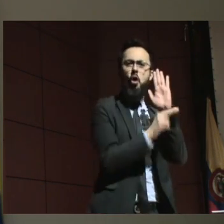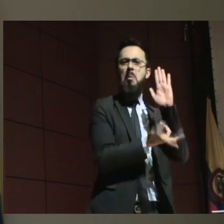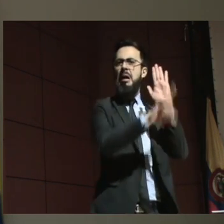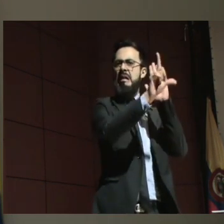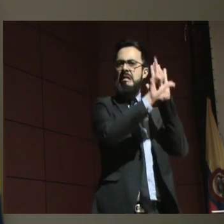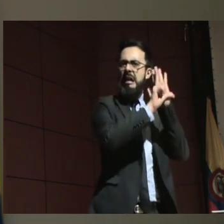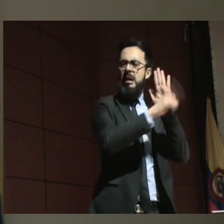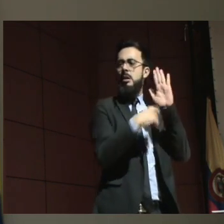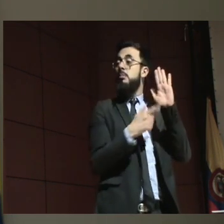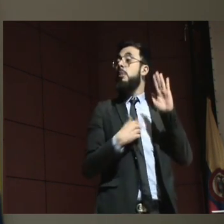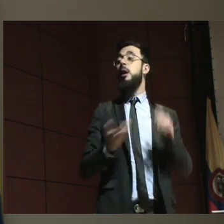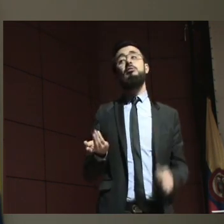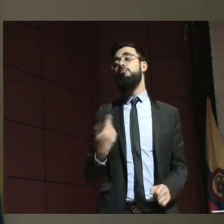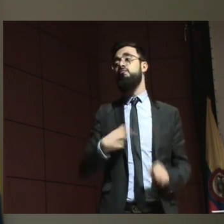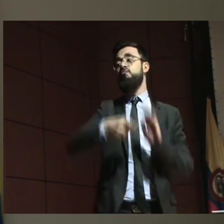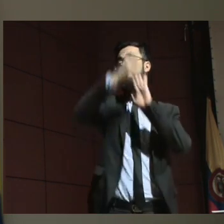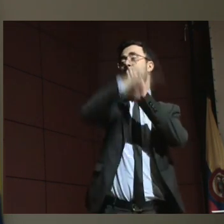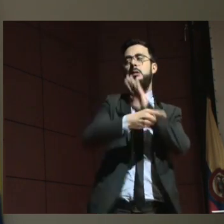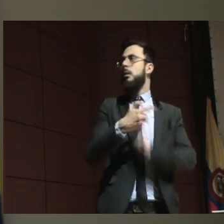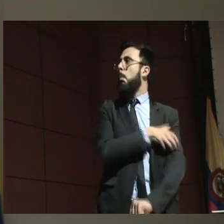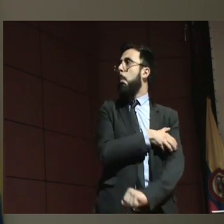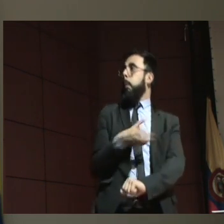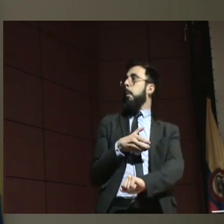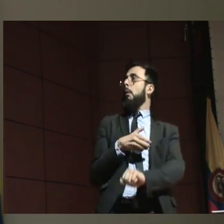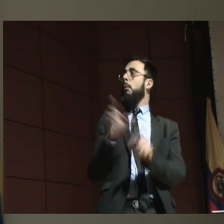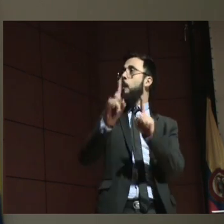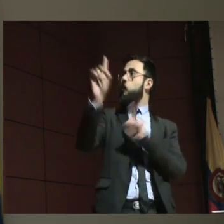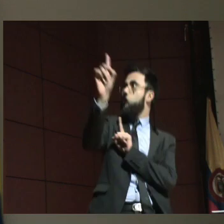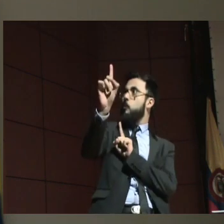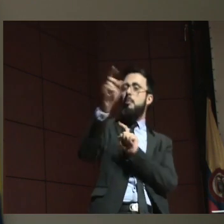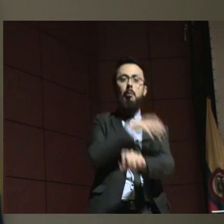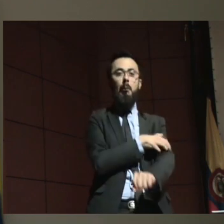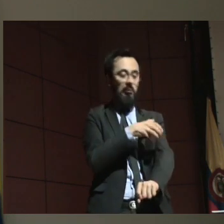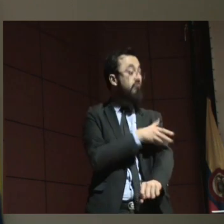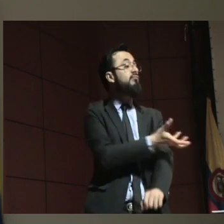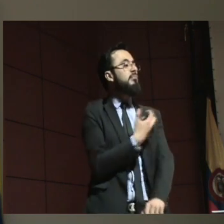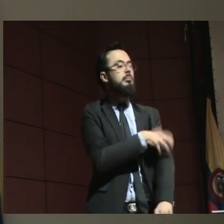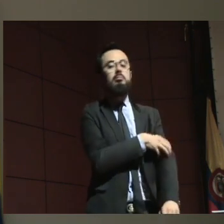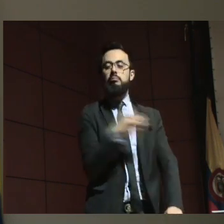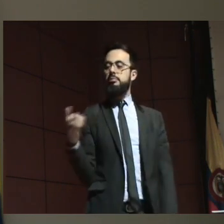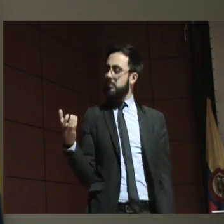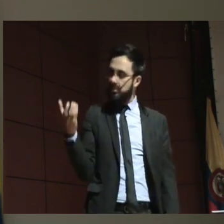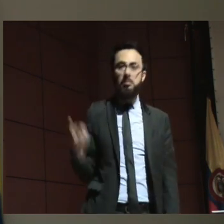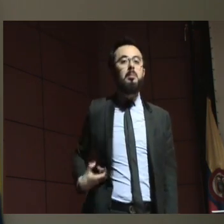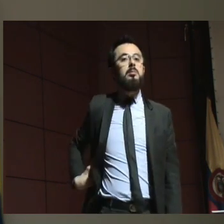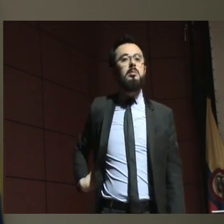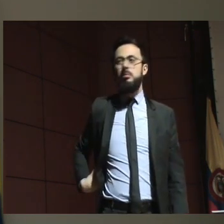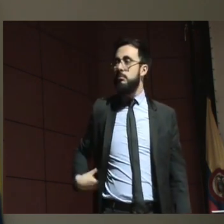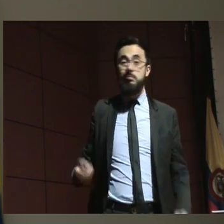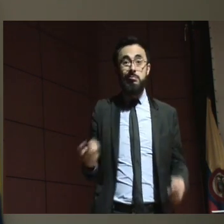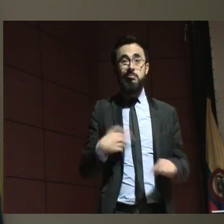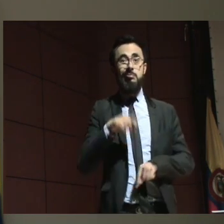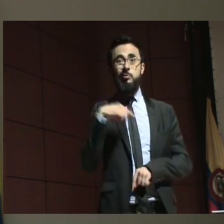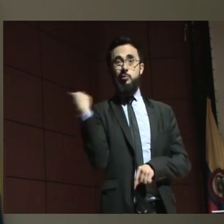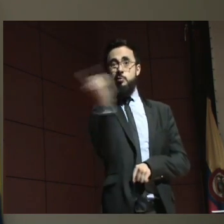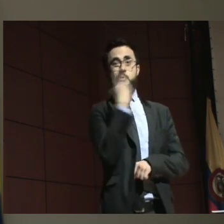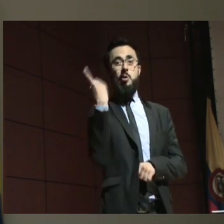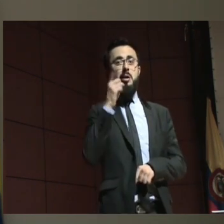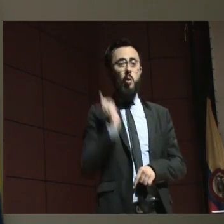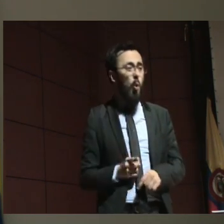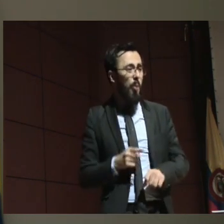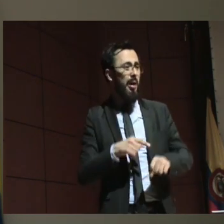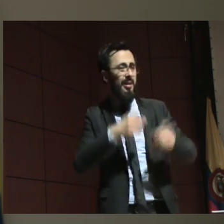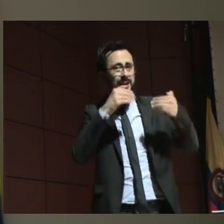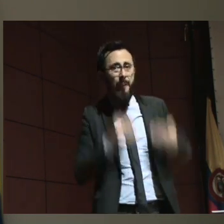restrinjan o sustraigan la capacidad jurídica de las personas con discapacidad. Porque cuando eso ocurre por su